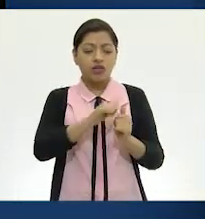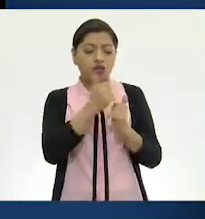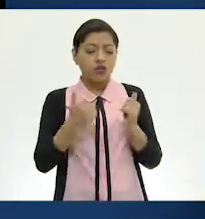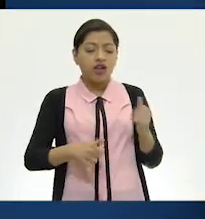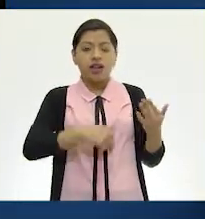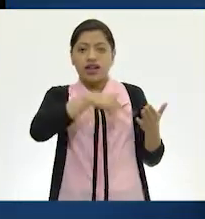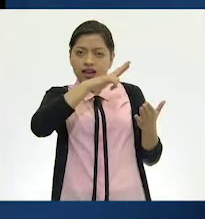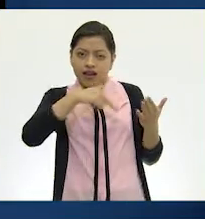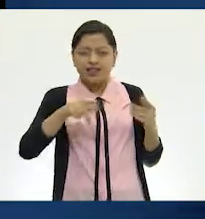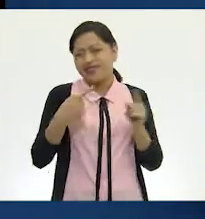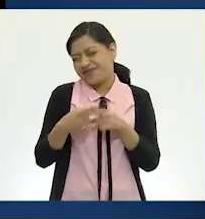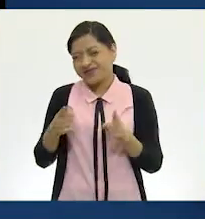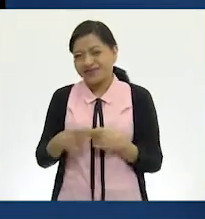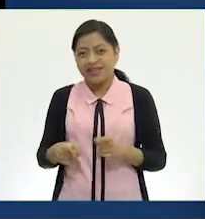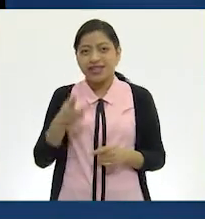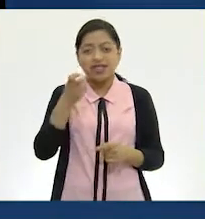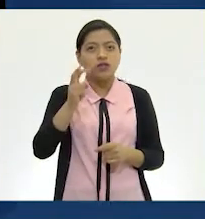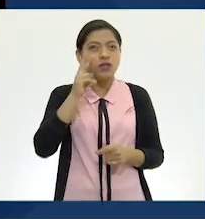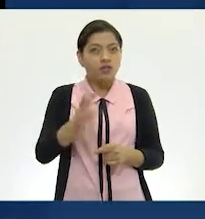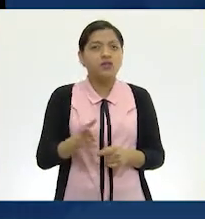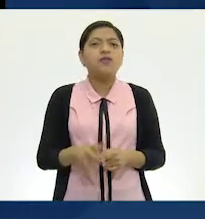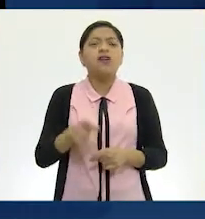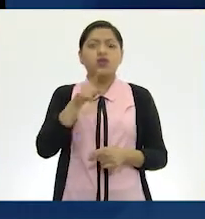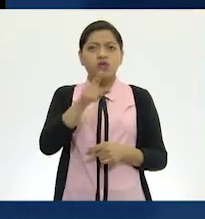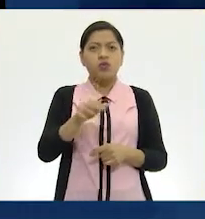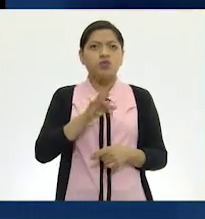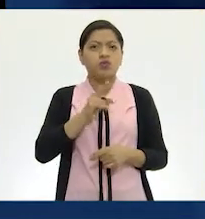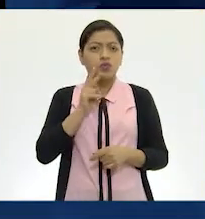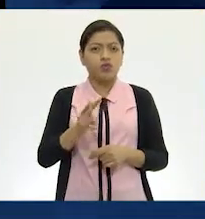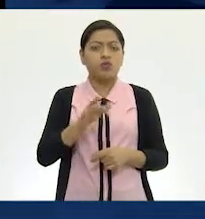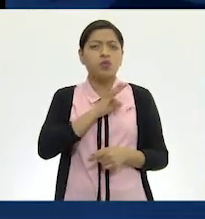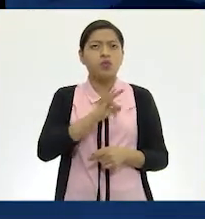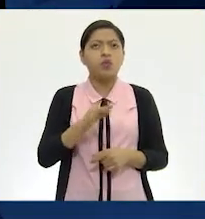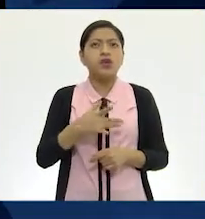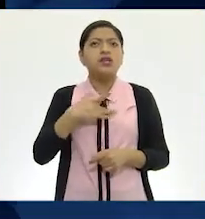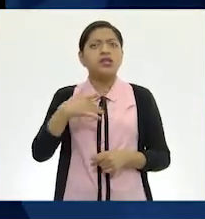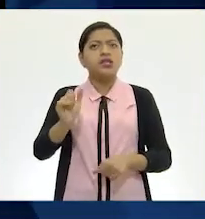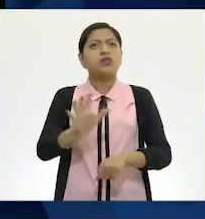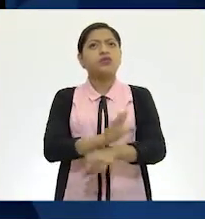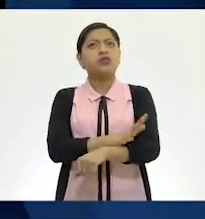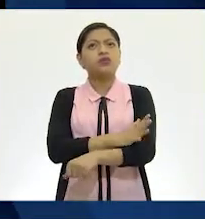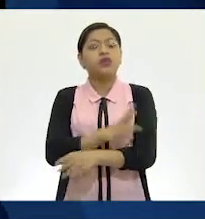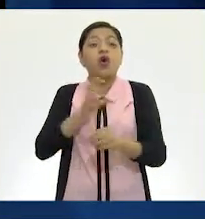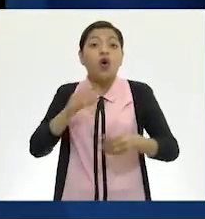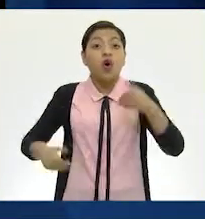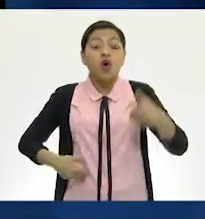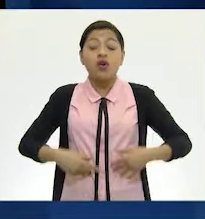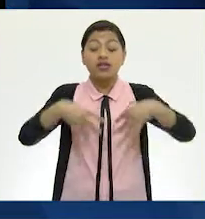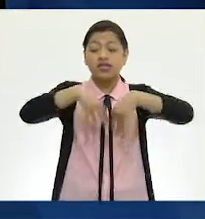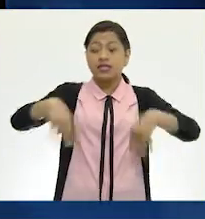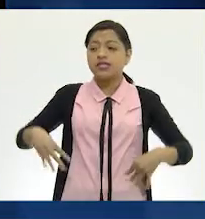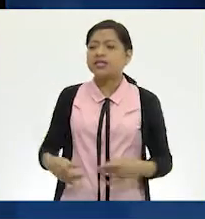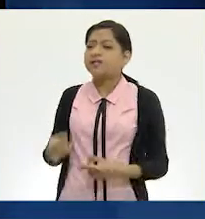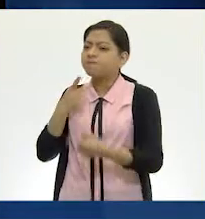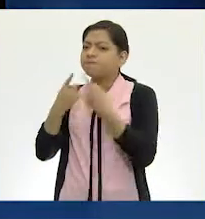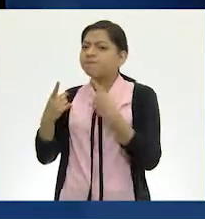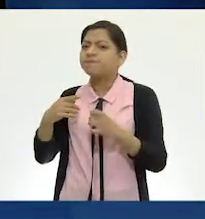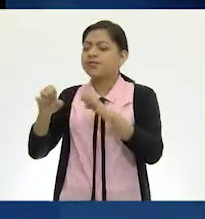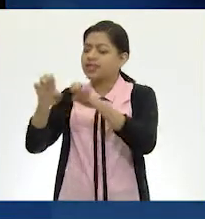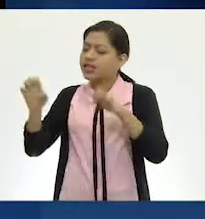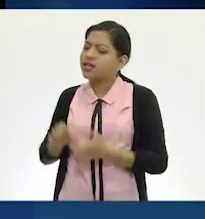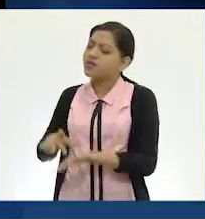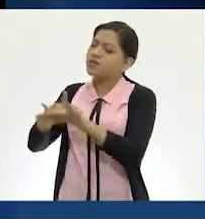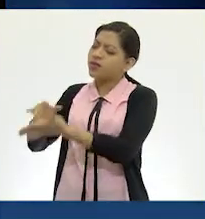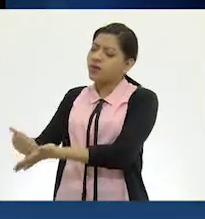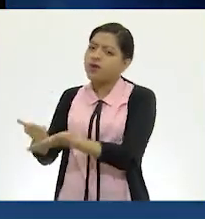nos ayuda a expresarnos mejor, nos ayuda a trabajar en equipo. El teatro es trabajo